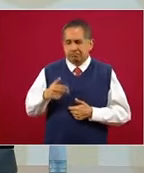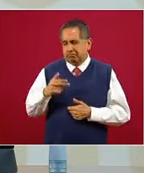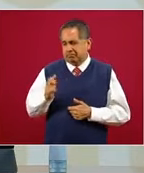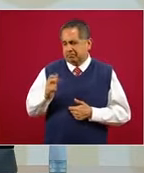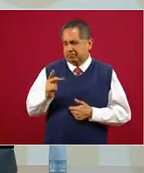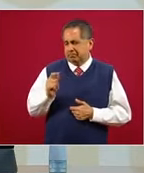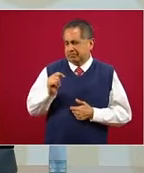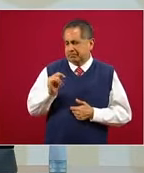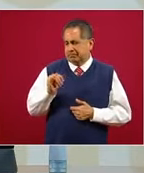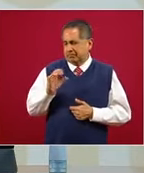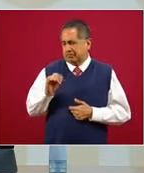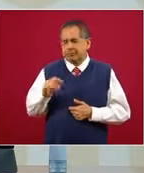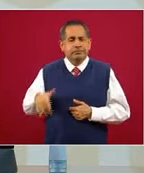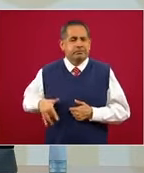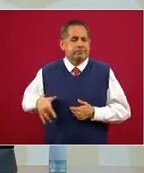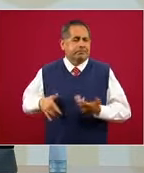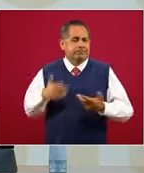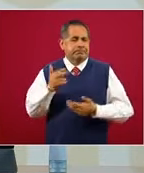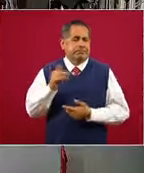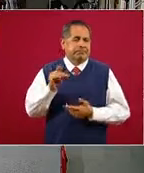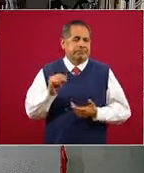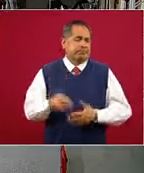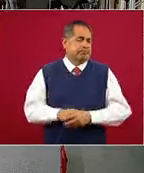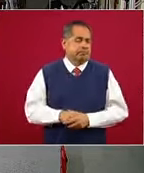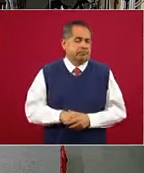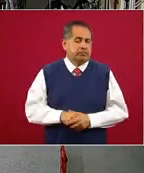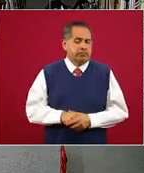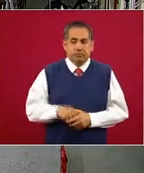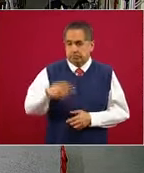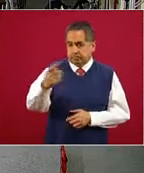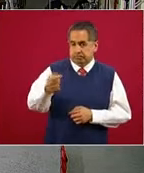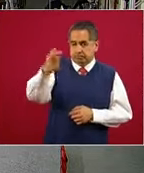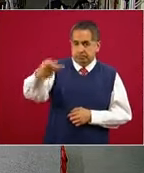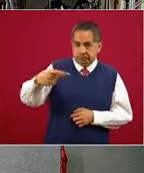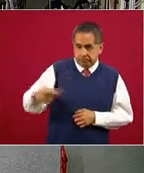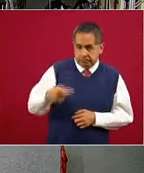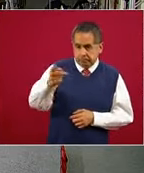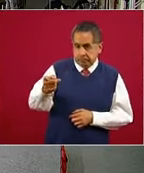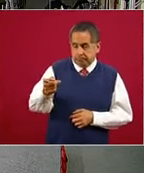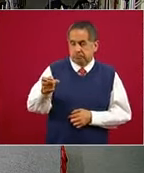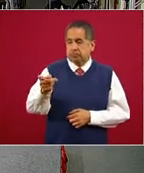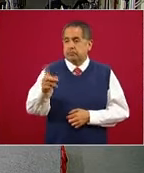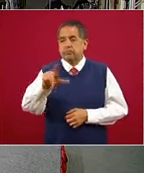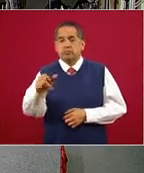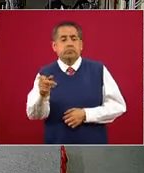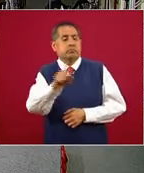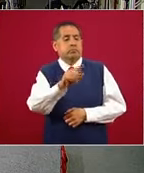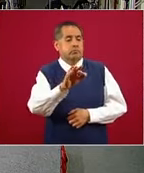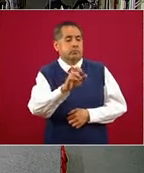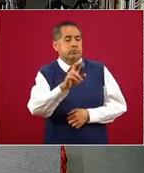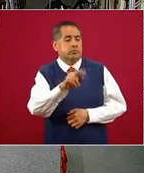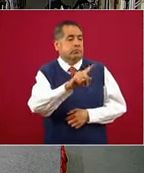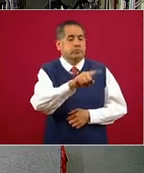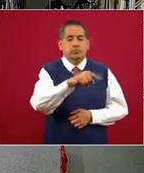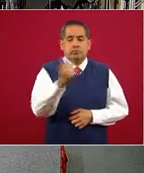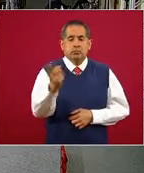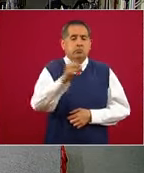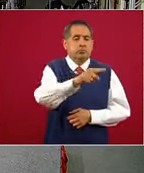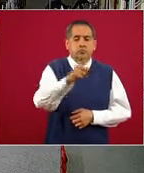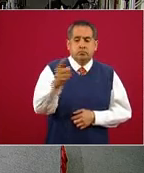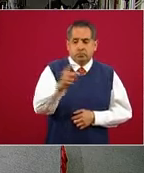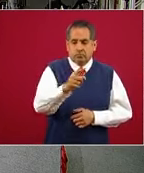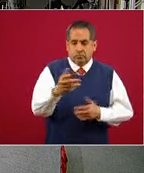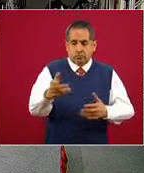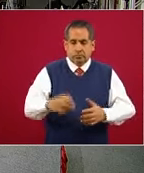hepático. Vamos a iniciar con Liliana Noble de Pulso Saludable, Fernanda Mendoza, y nos vamos yendo unos para